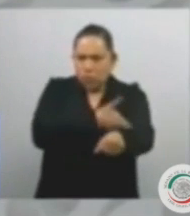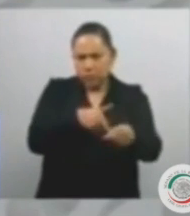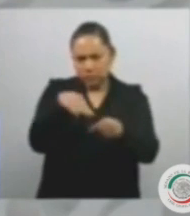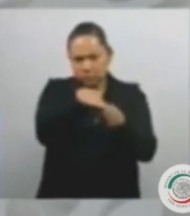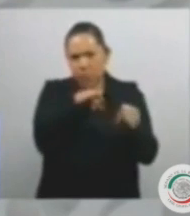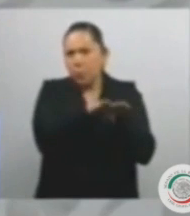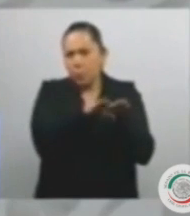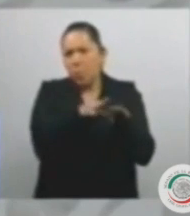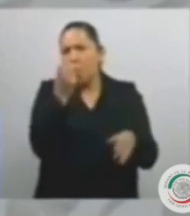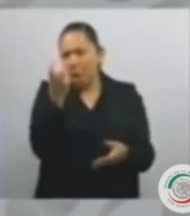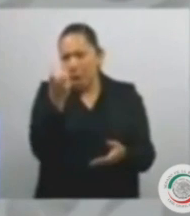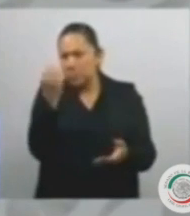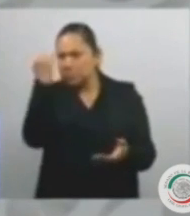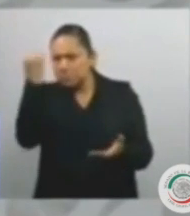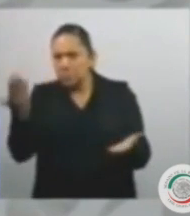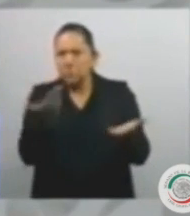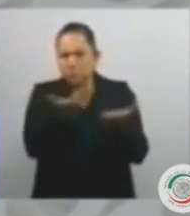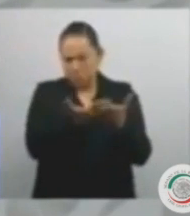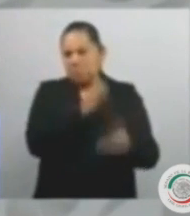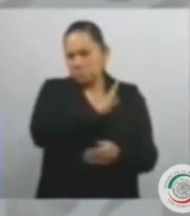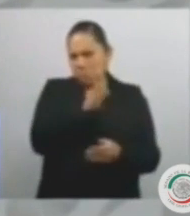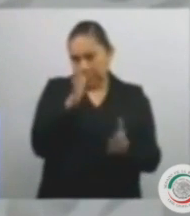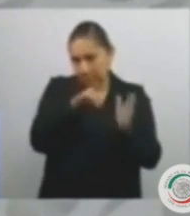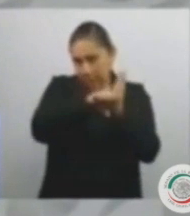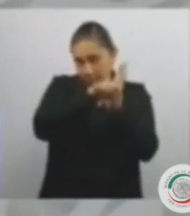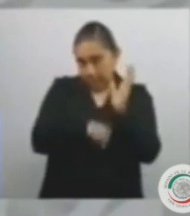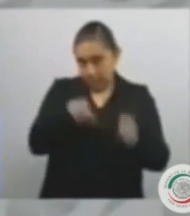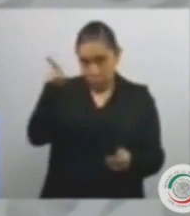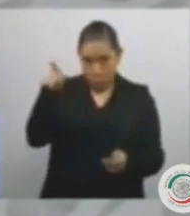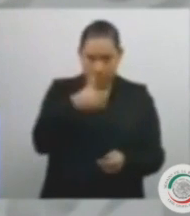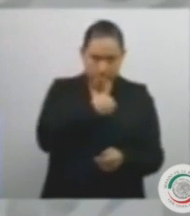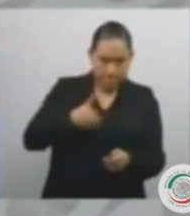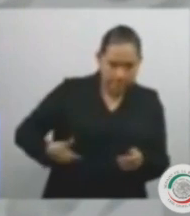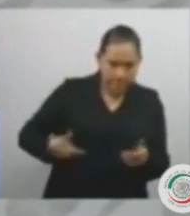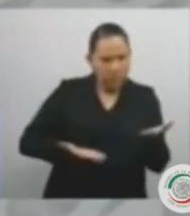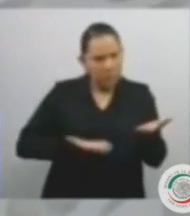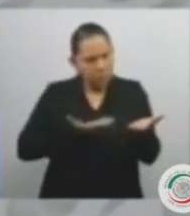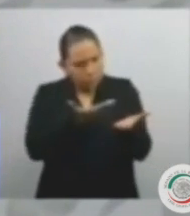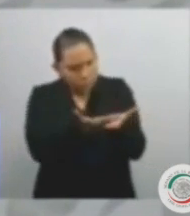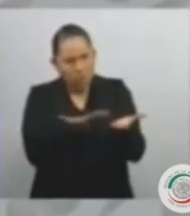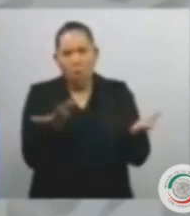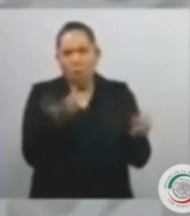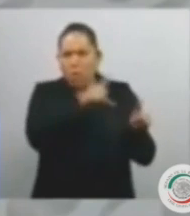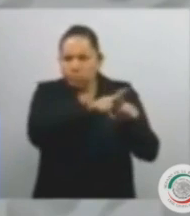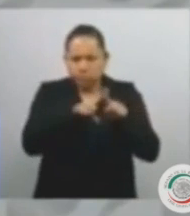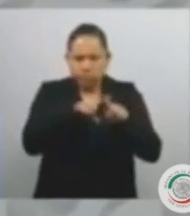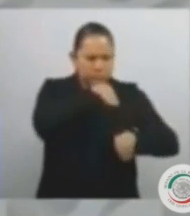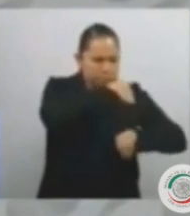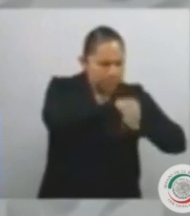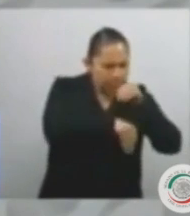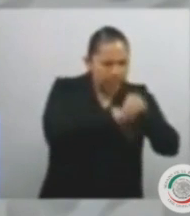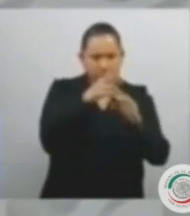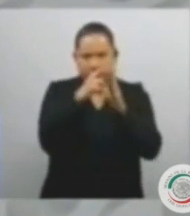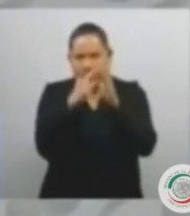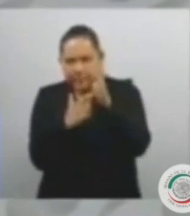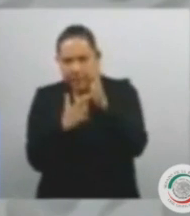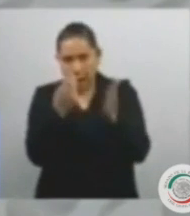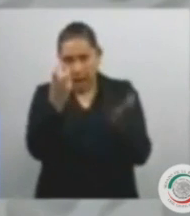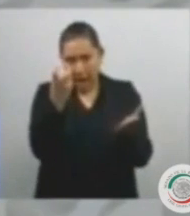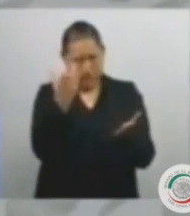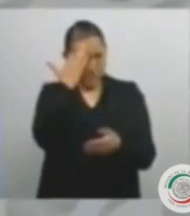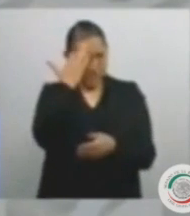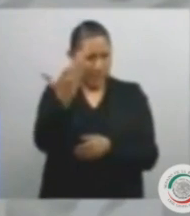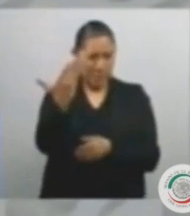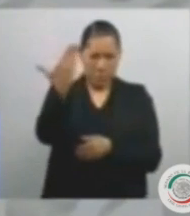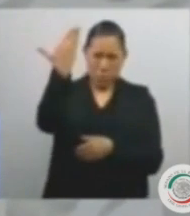de la República, como de hecho sucedió en muchos años pasados. Para ser justos, todos los partidos políticos